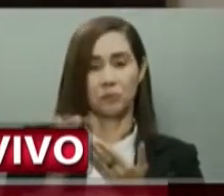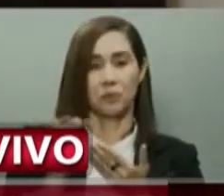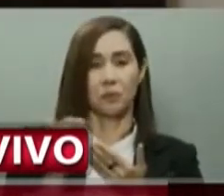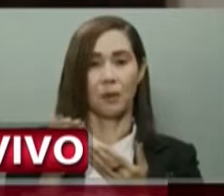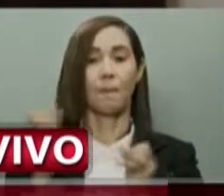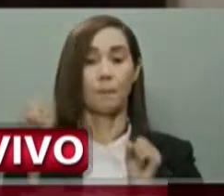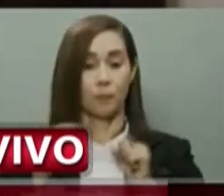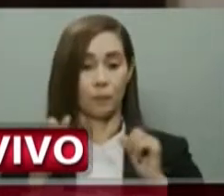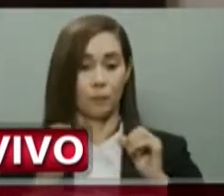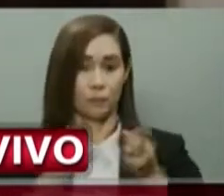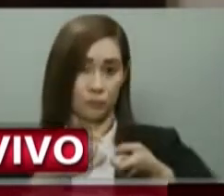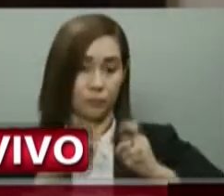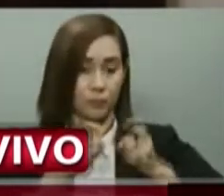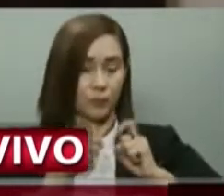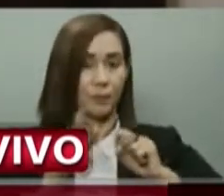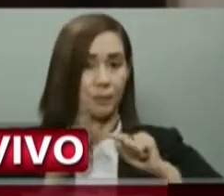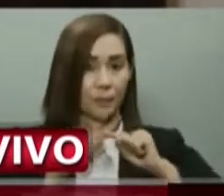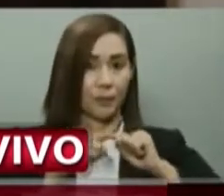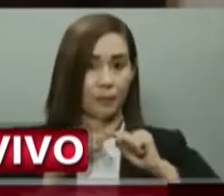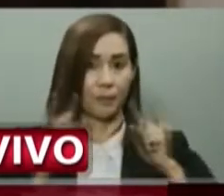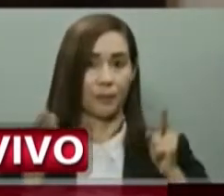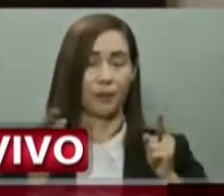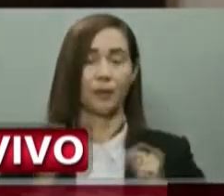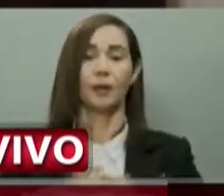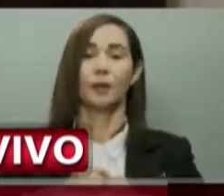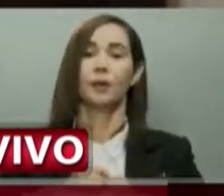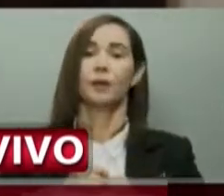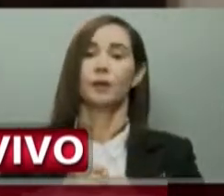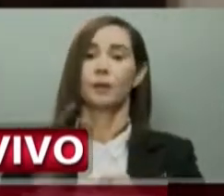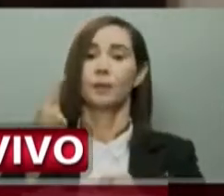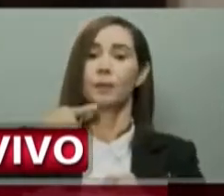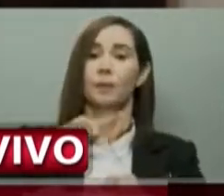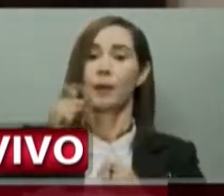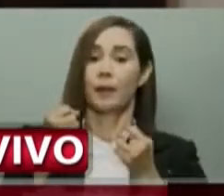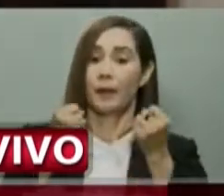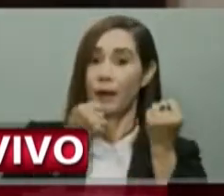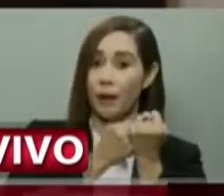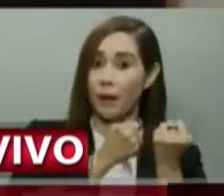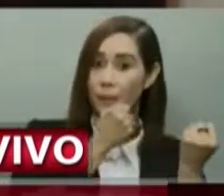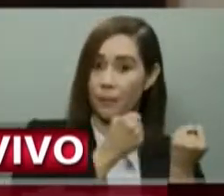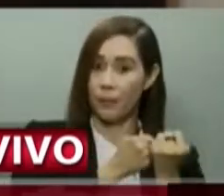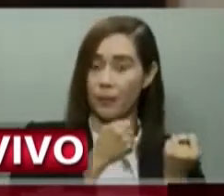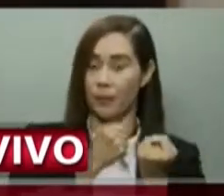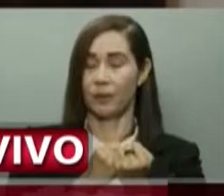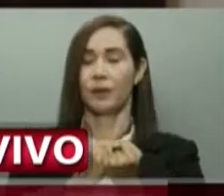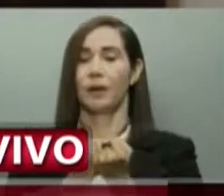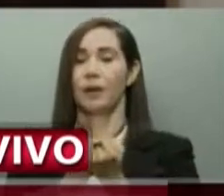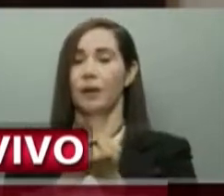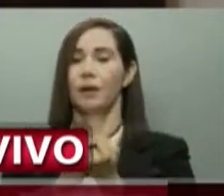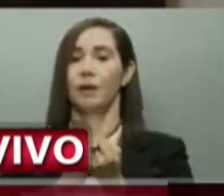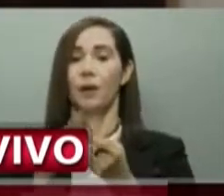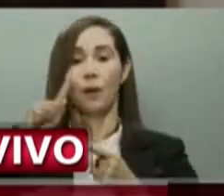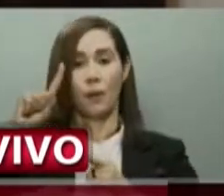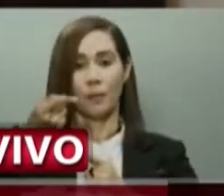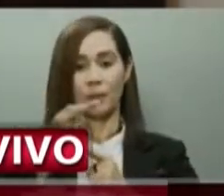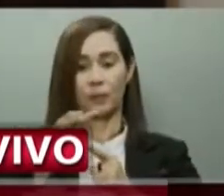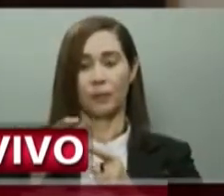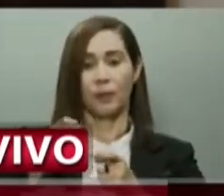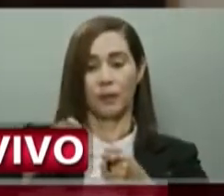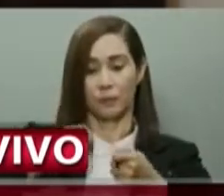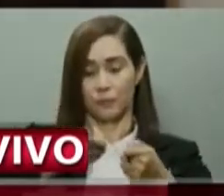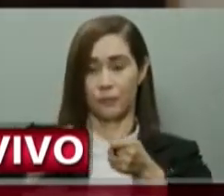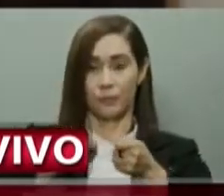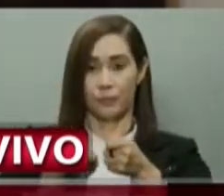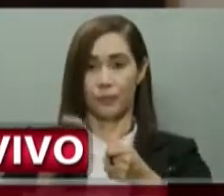Aproximadamente, esto puede variar dependiendo del precio de los fertilizantes, para subsidiar el precio de los principales